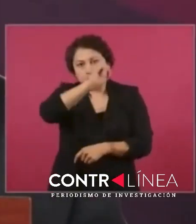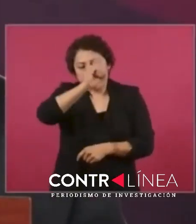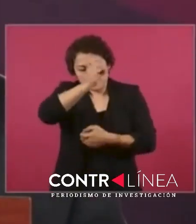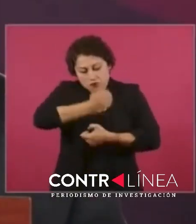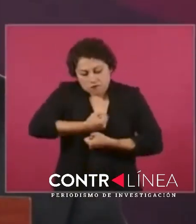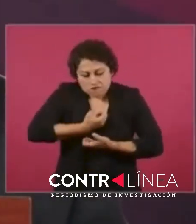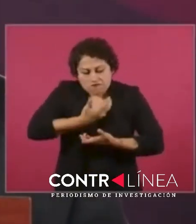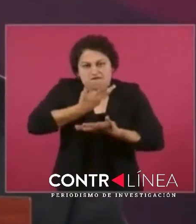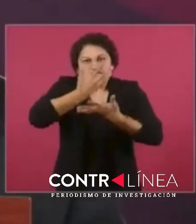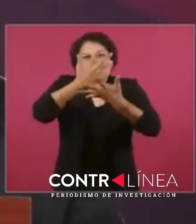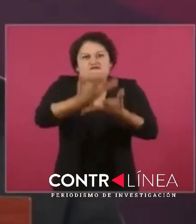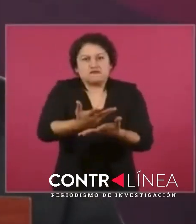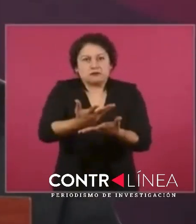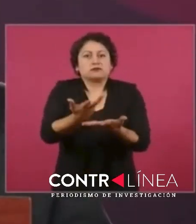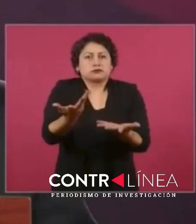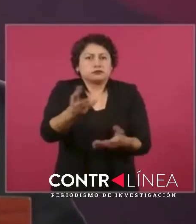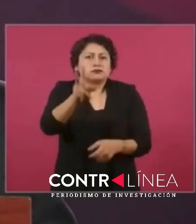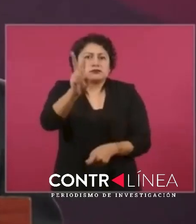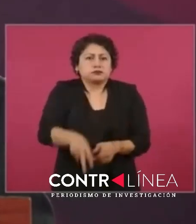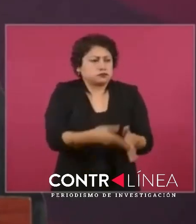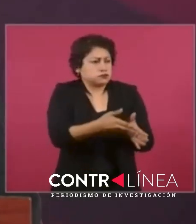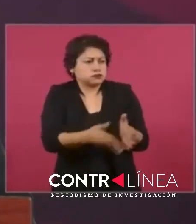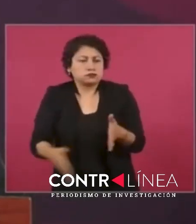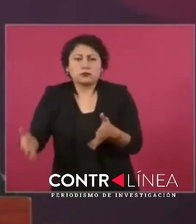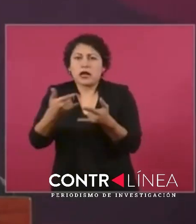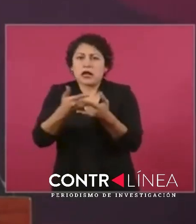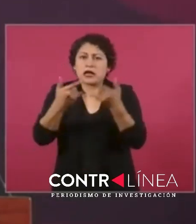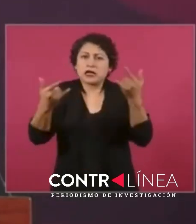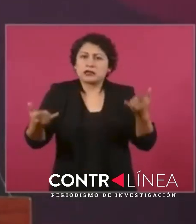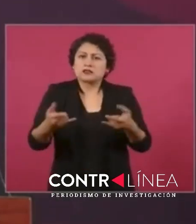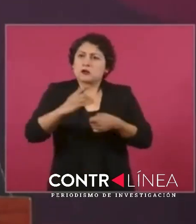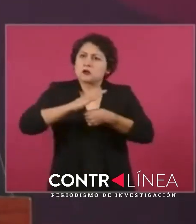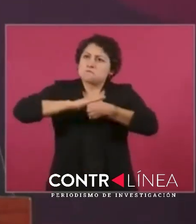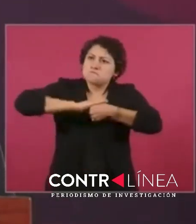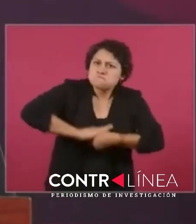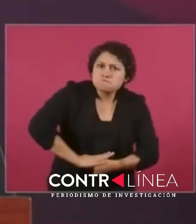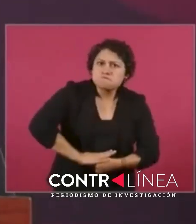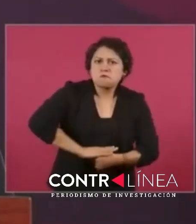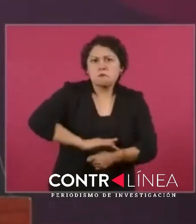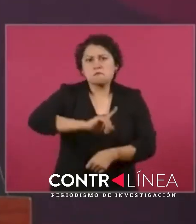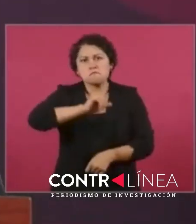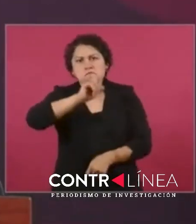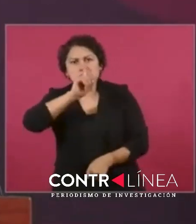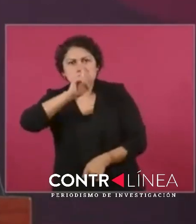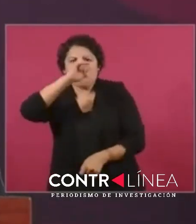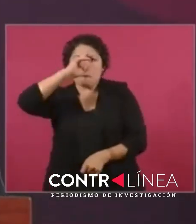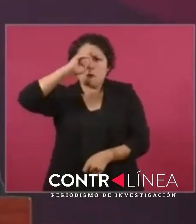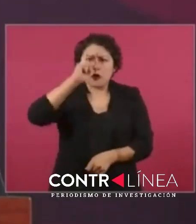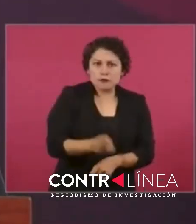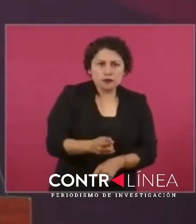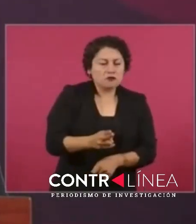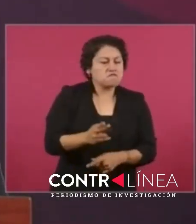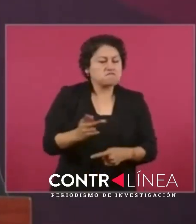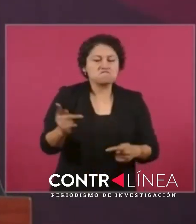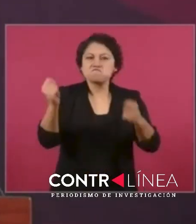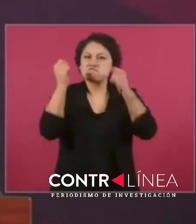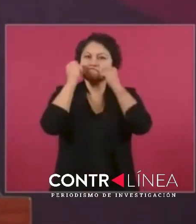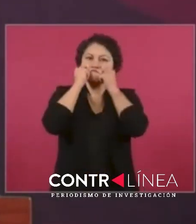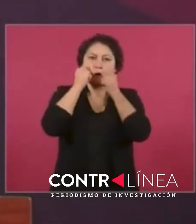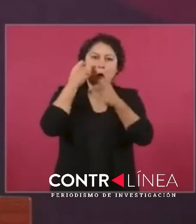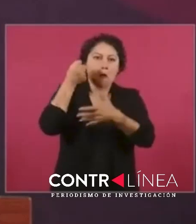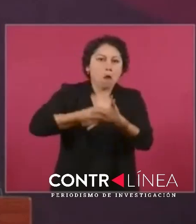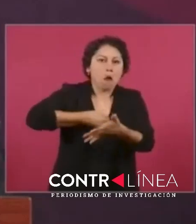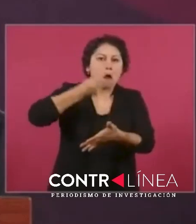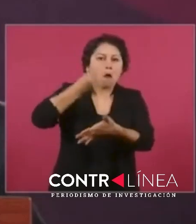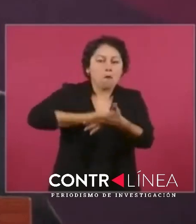de la represión, del autoritarismo, de la censura, y han llevado esta hasta los últimos rincones. Como bien recordaba